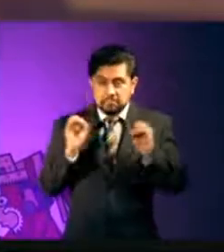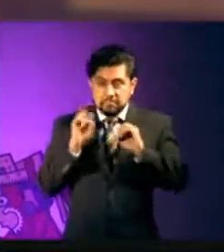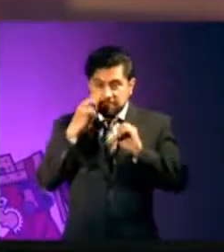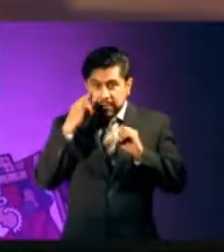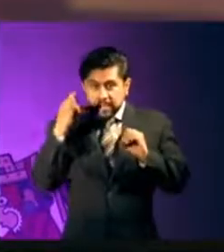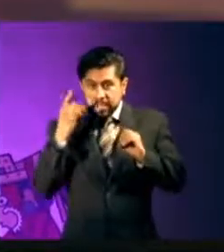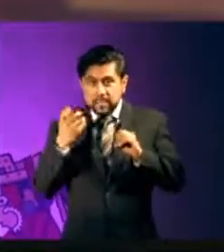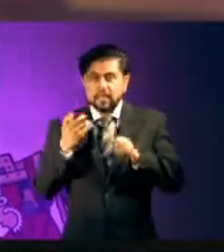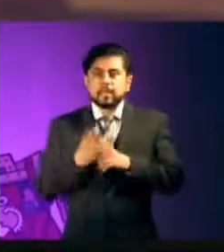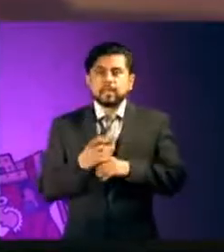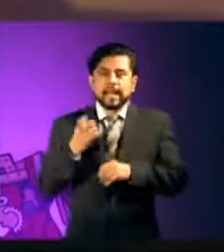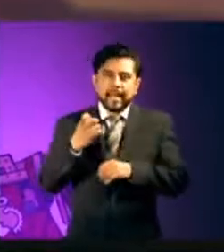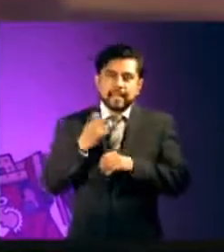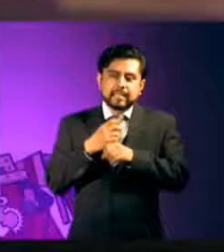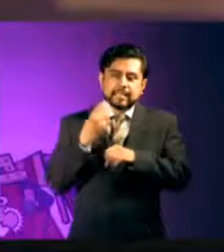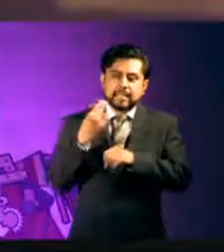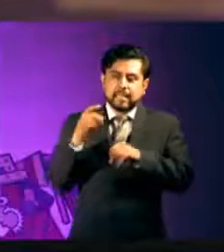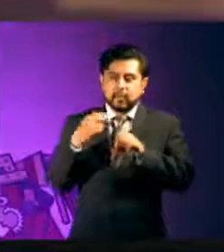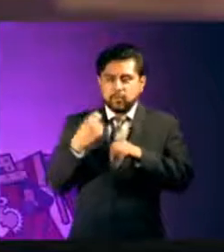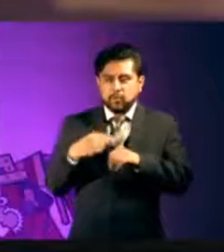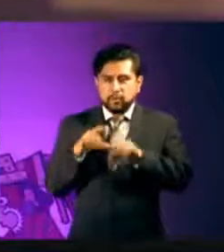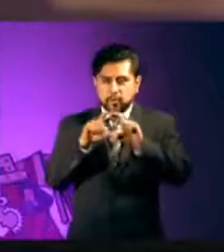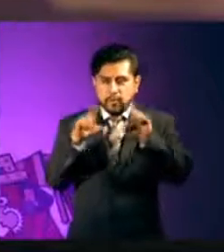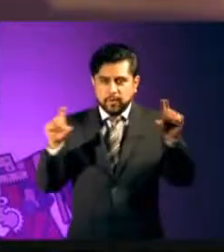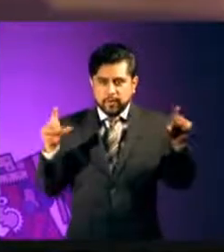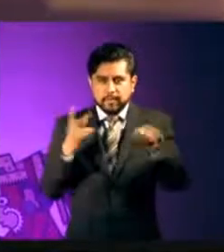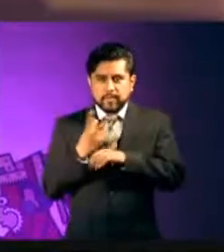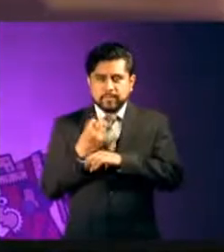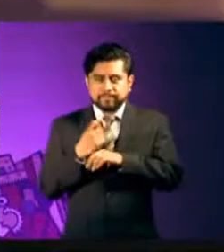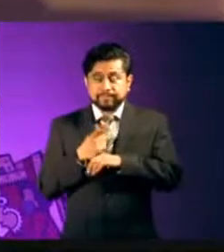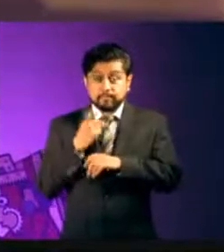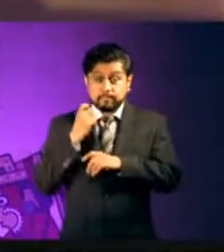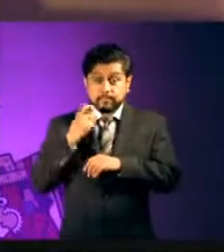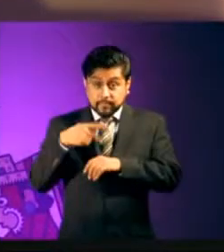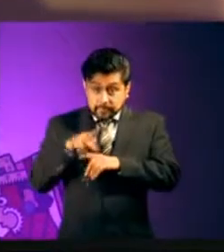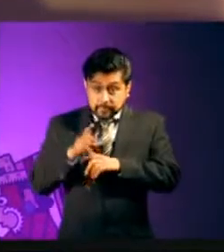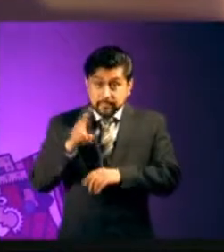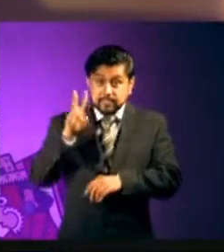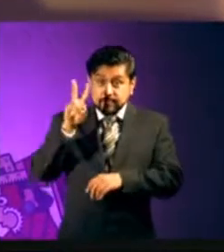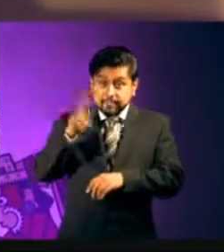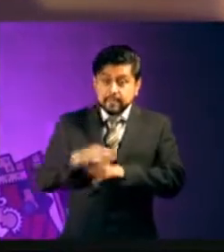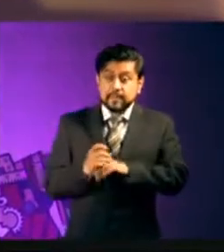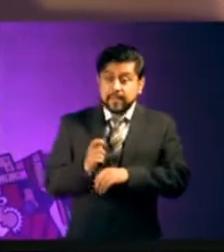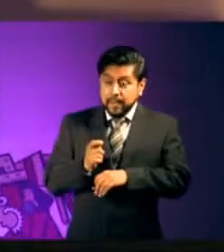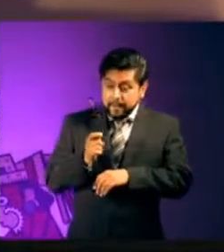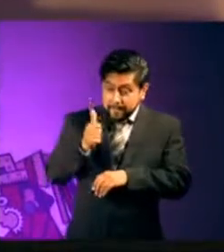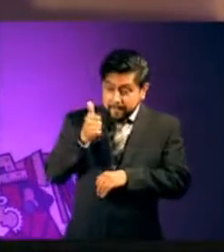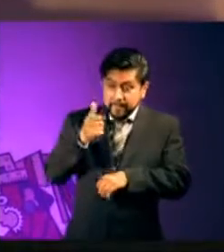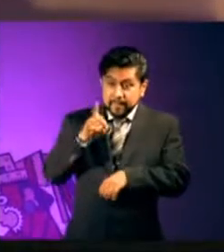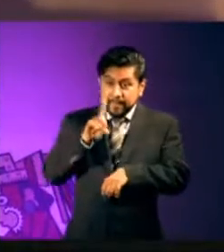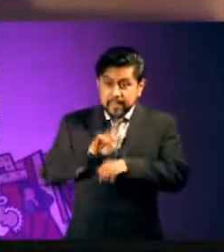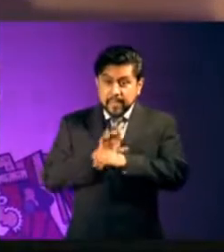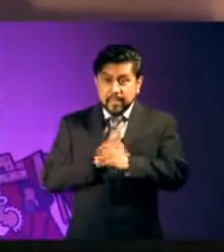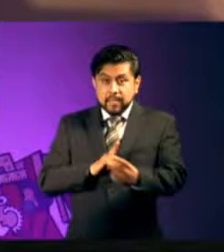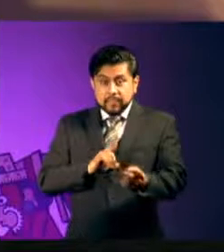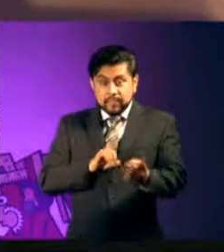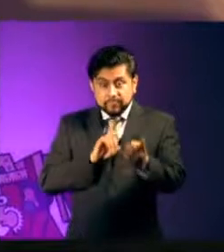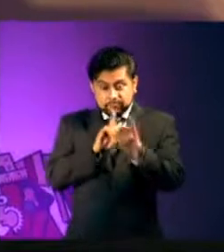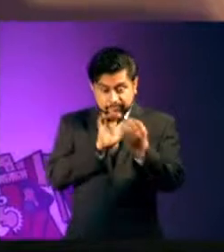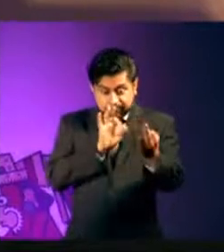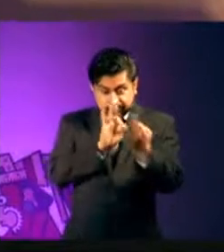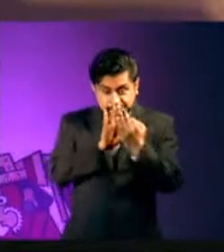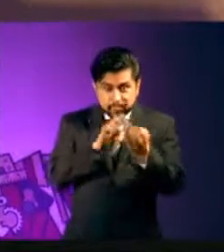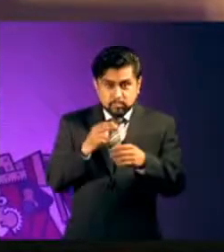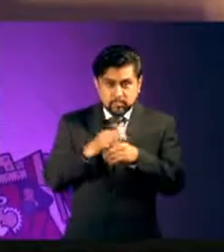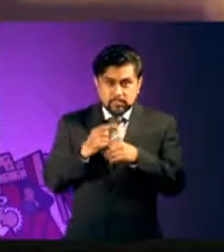así le pusieron y nos veíamos cada semana pero efectivamente es la primera vez que nos podemos oler y que es muy importante o